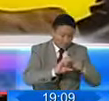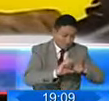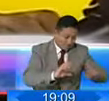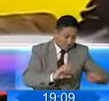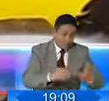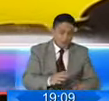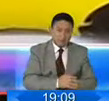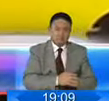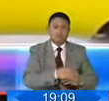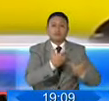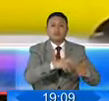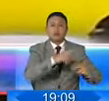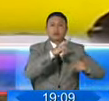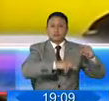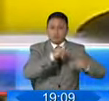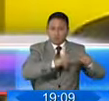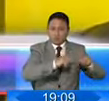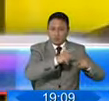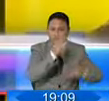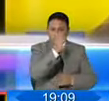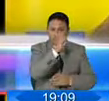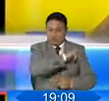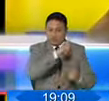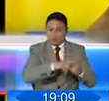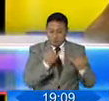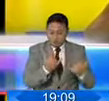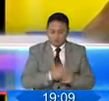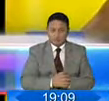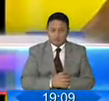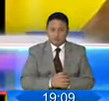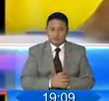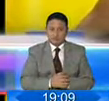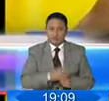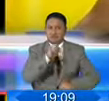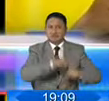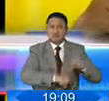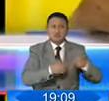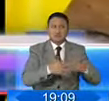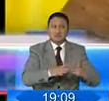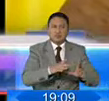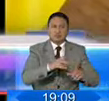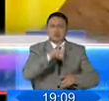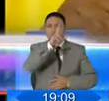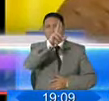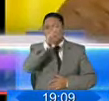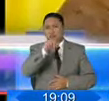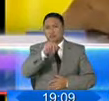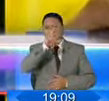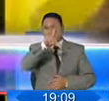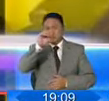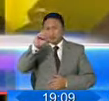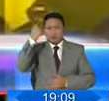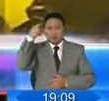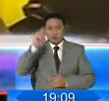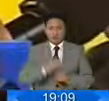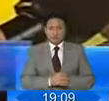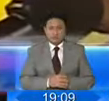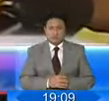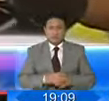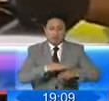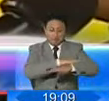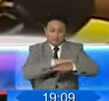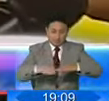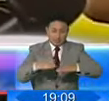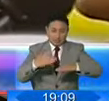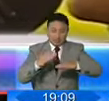para la emergencia hasta ahora y sólo los daños directos son 3 mil 300 millones como piso no como techo lo que se